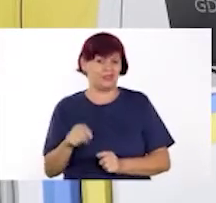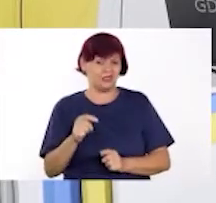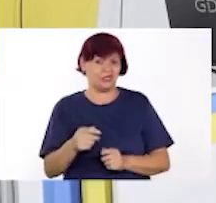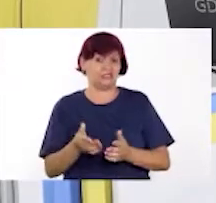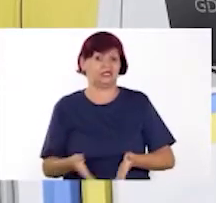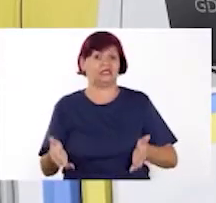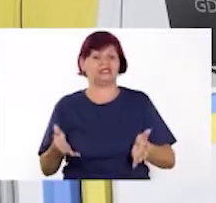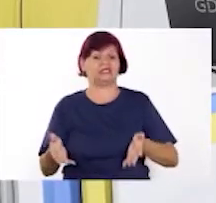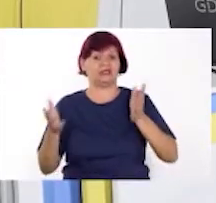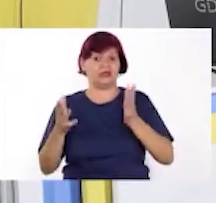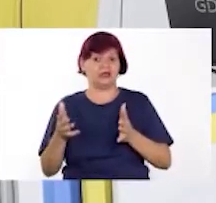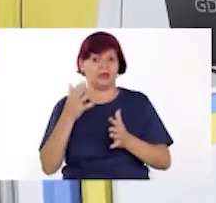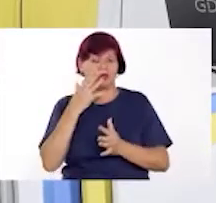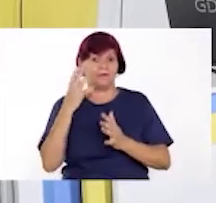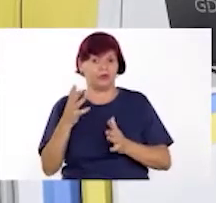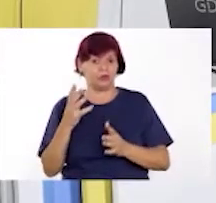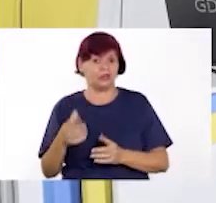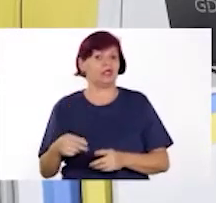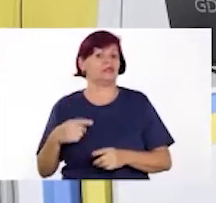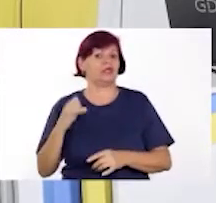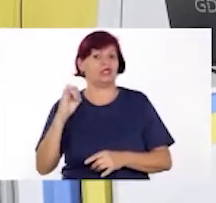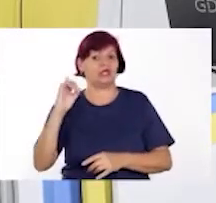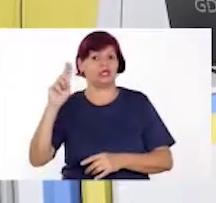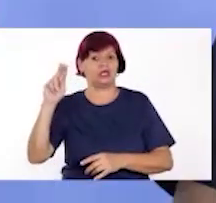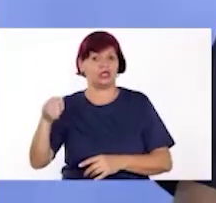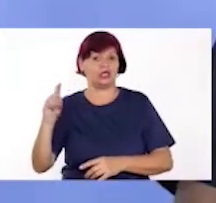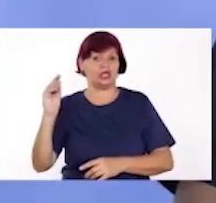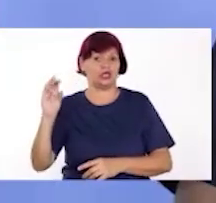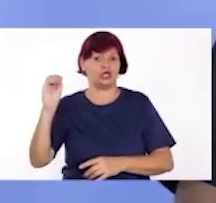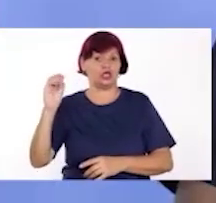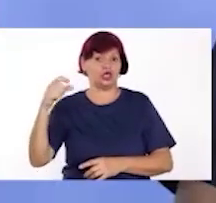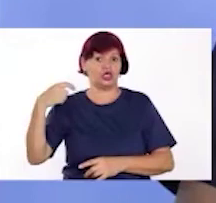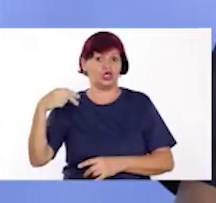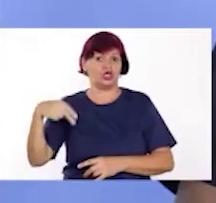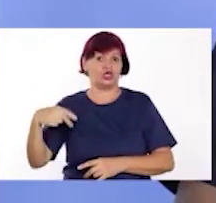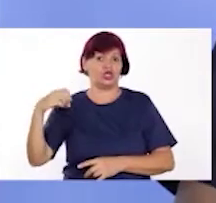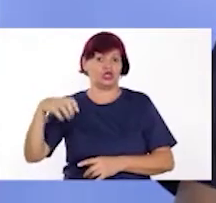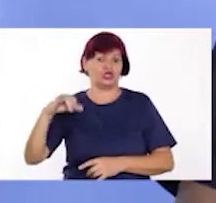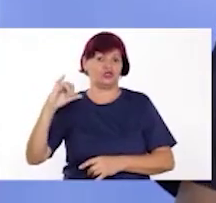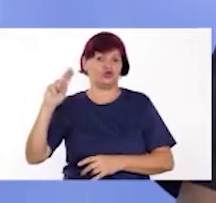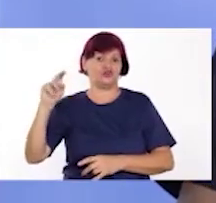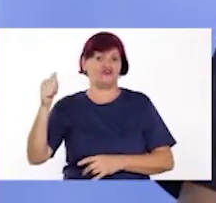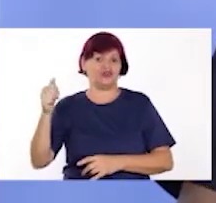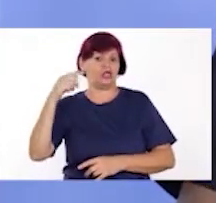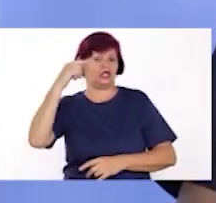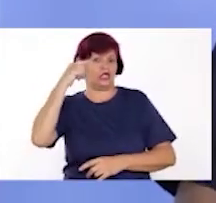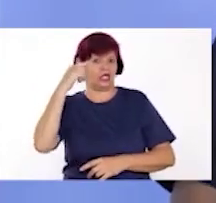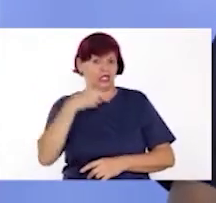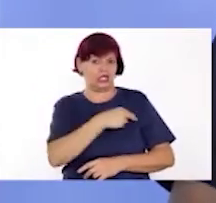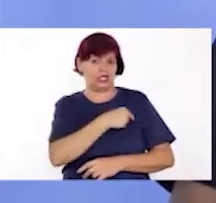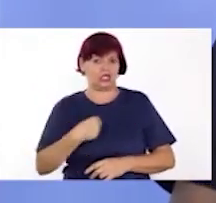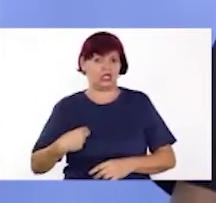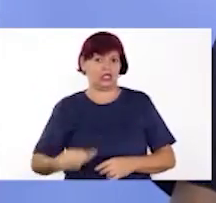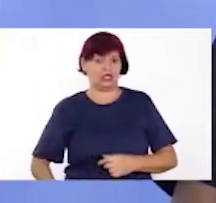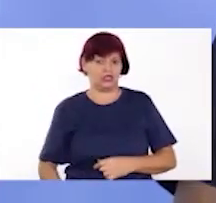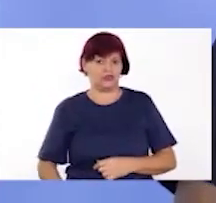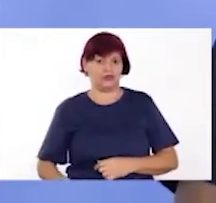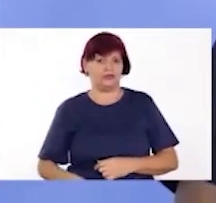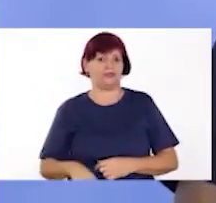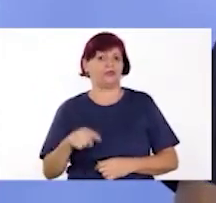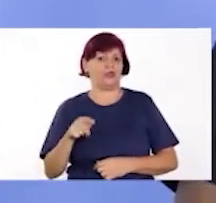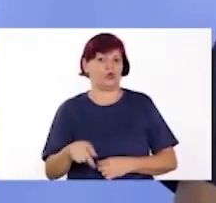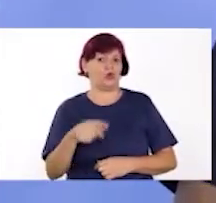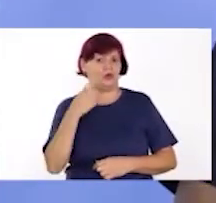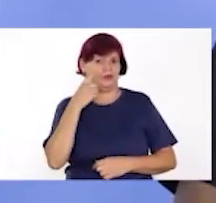lucha armada. Y esta se va a desarrollar fundamentalmente en Indochina y en China. A continuación